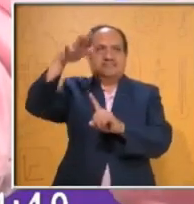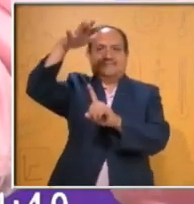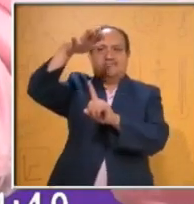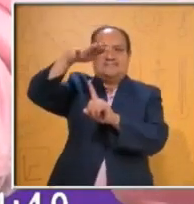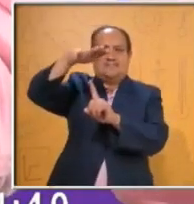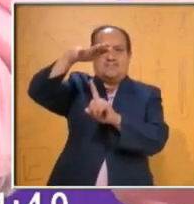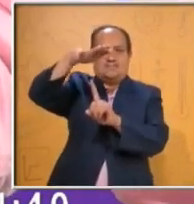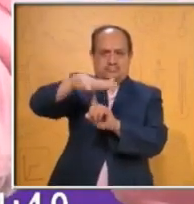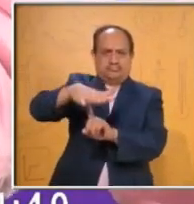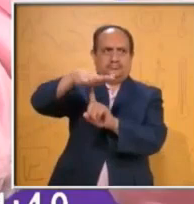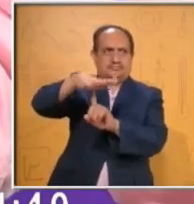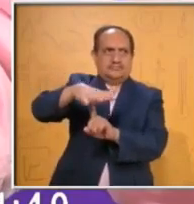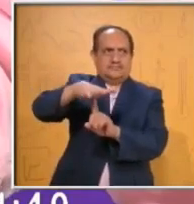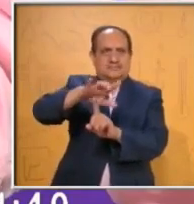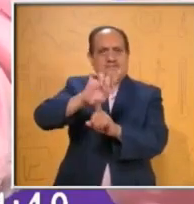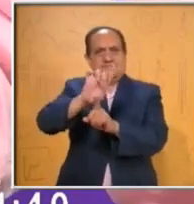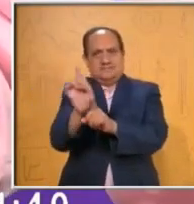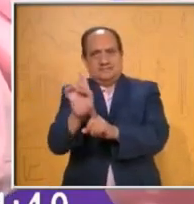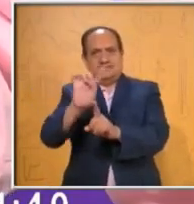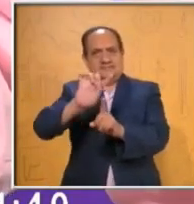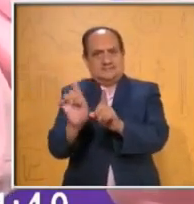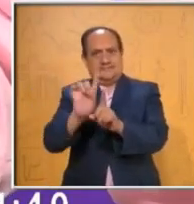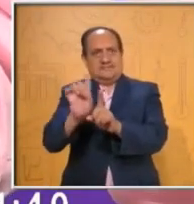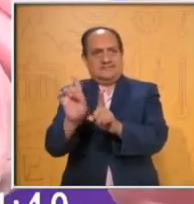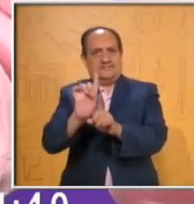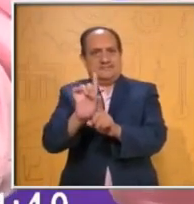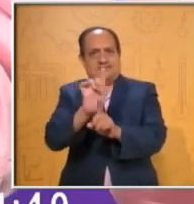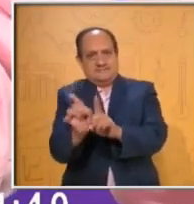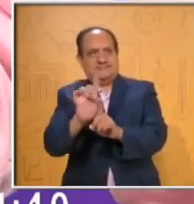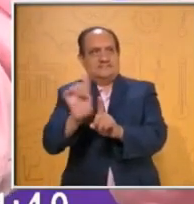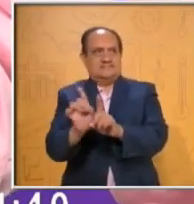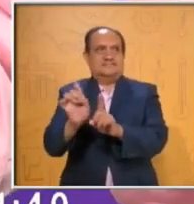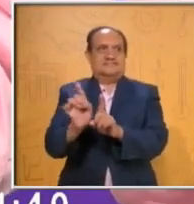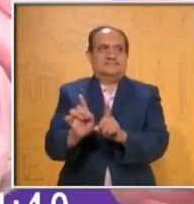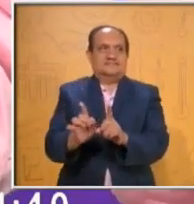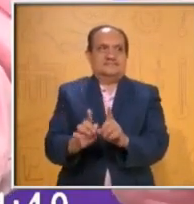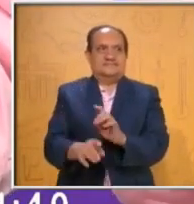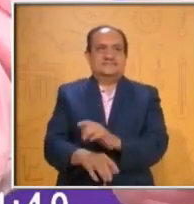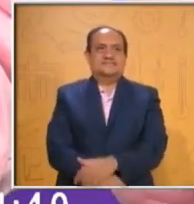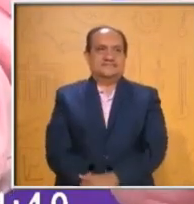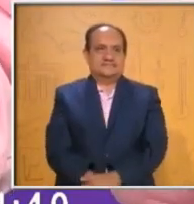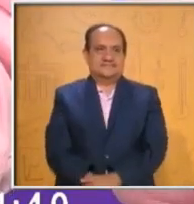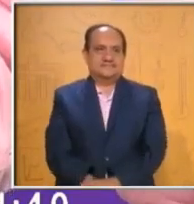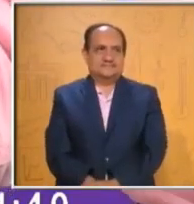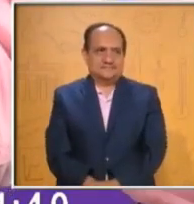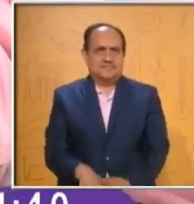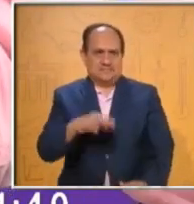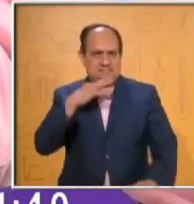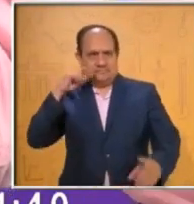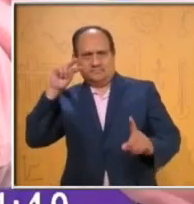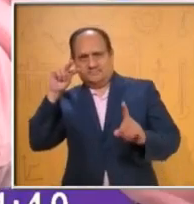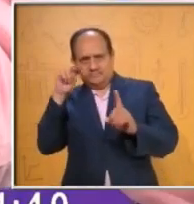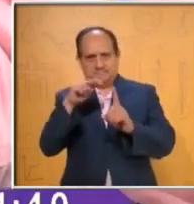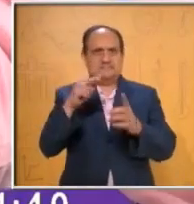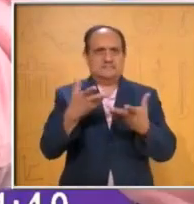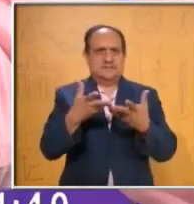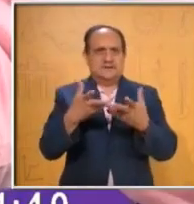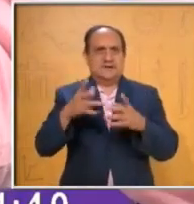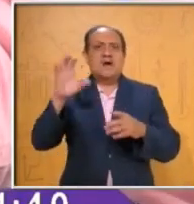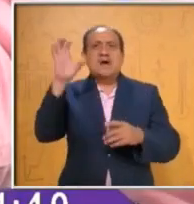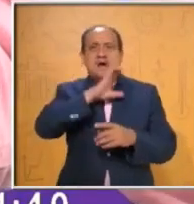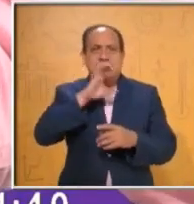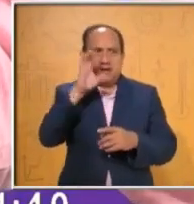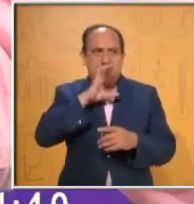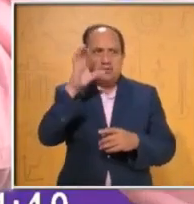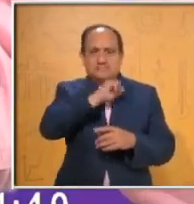se está inclinando, ¿verdad? Un poco hacia arriba. Exactamente. ¿Sí? Ahí está, sí se puede observar. Está haciendo efecto el calor